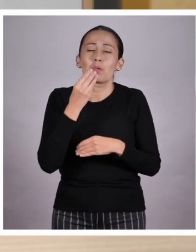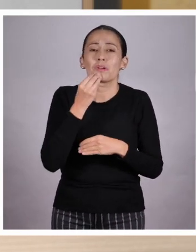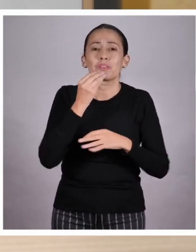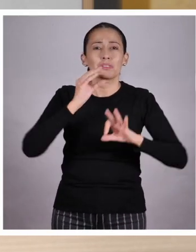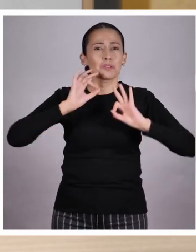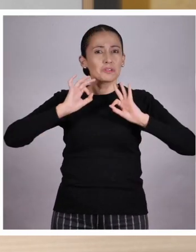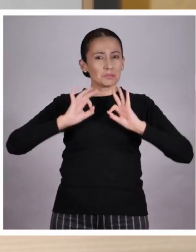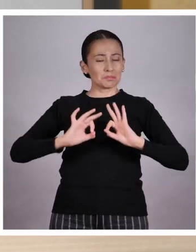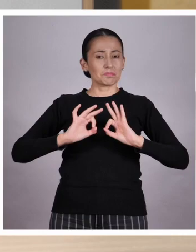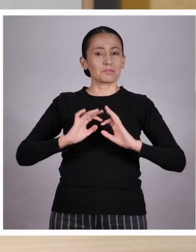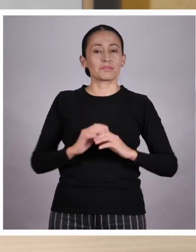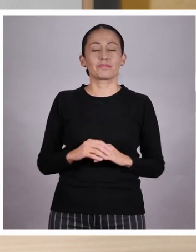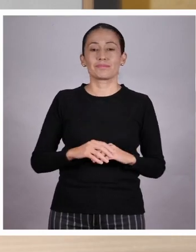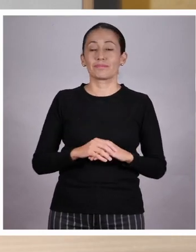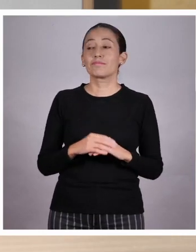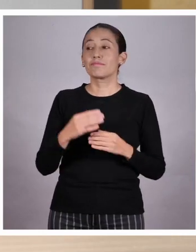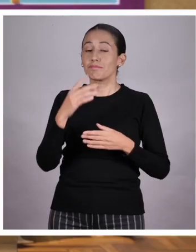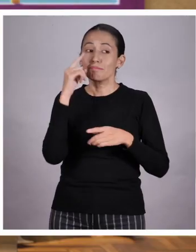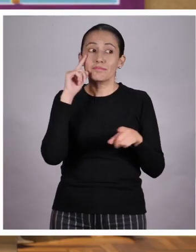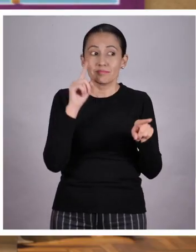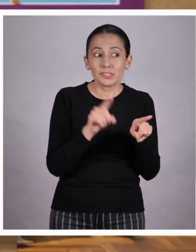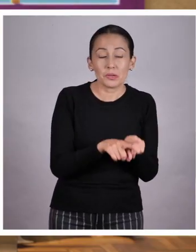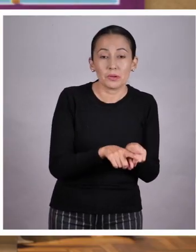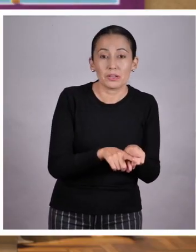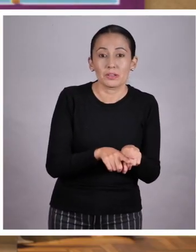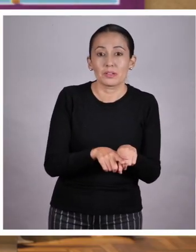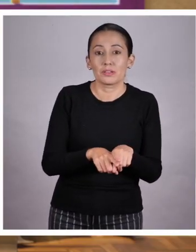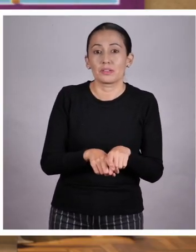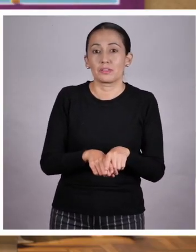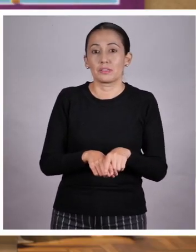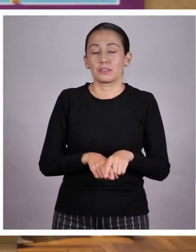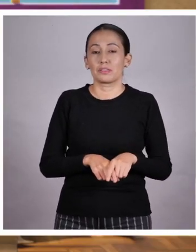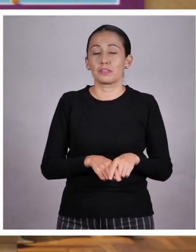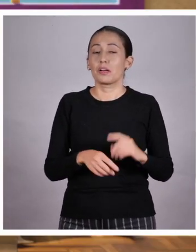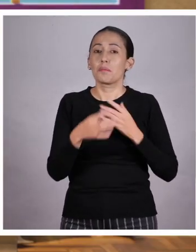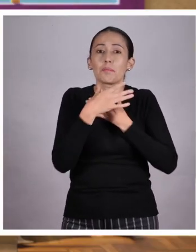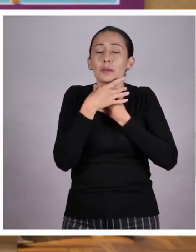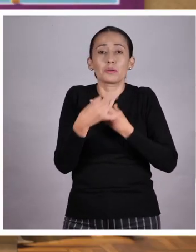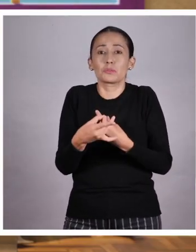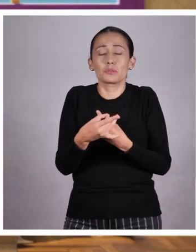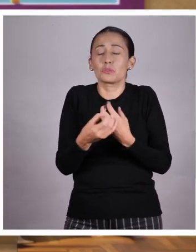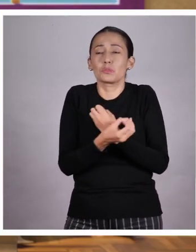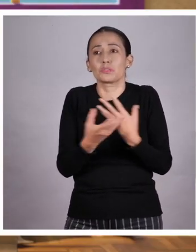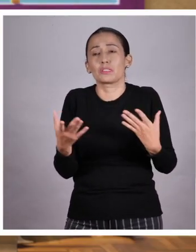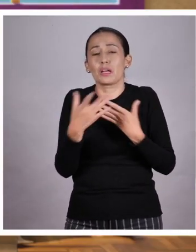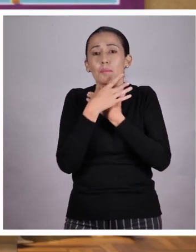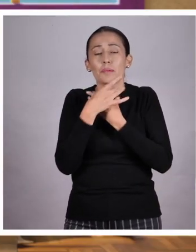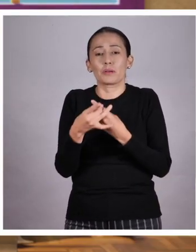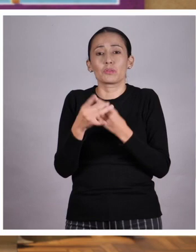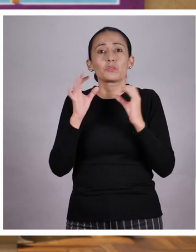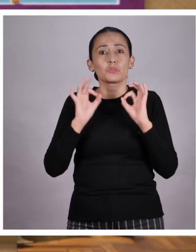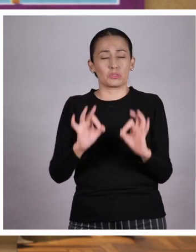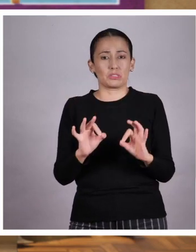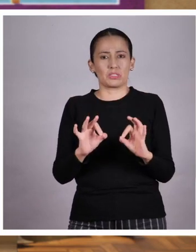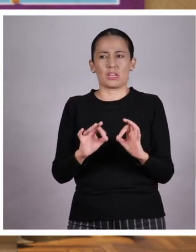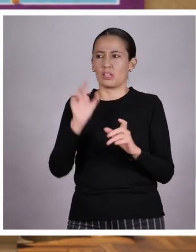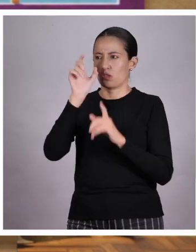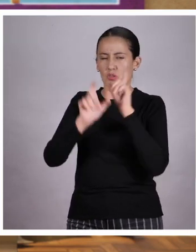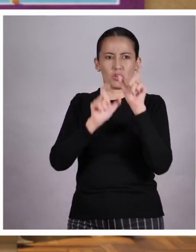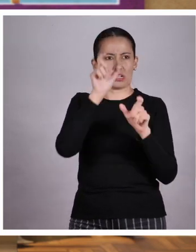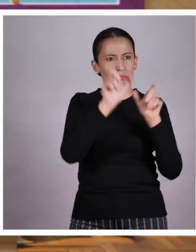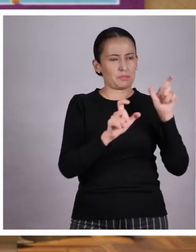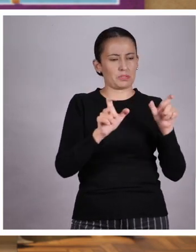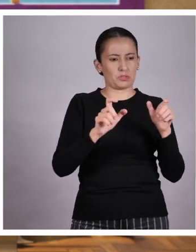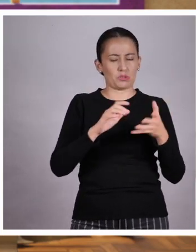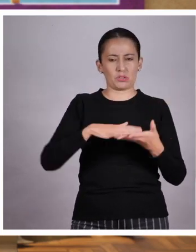étnico-cultural. ¿Qué te parece? ¡Ay, me encanta! ¡Me fascina! O sea, que hay gente de todos